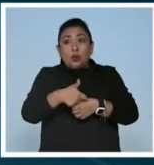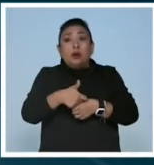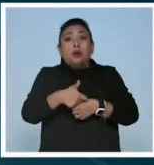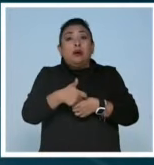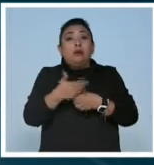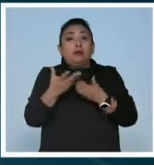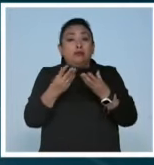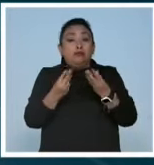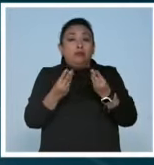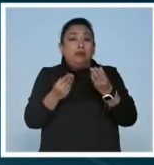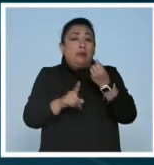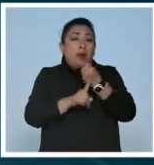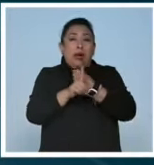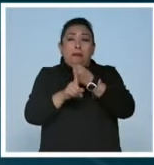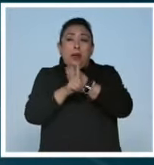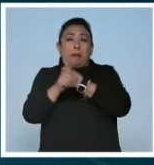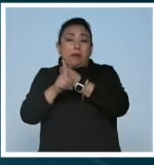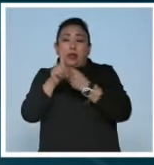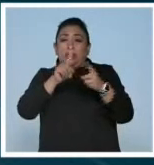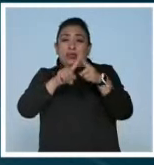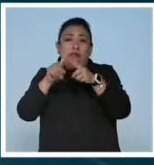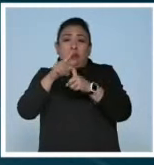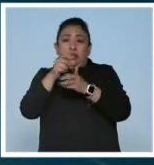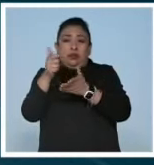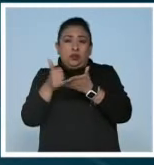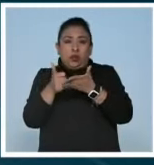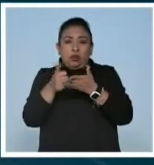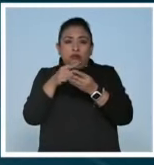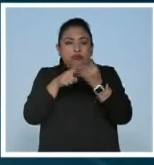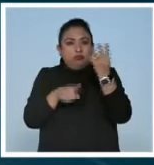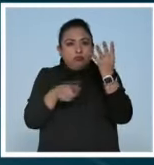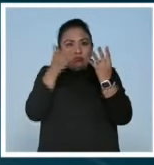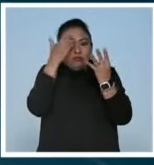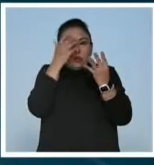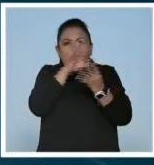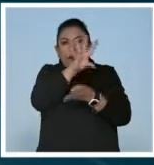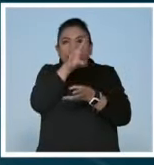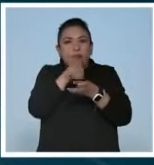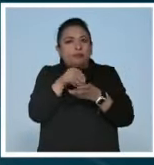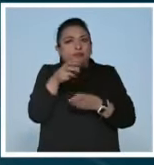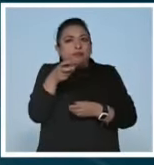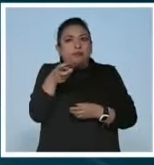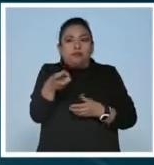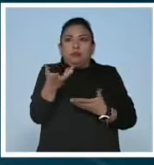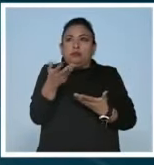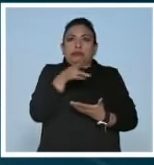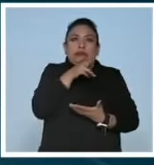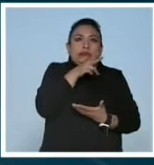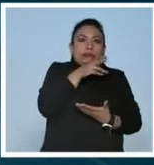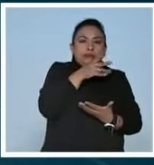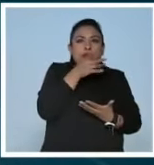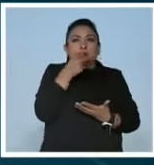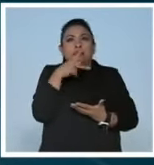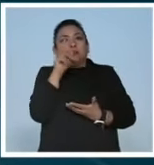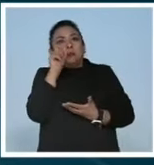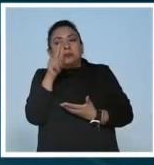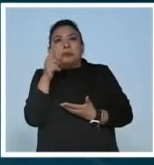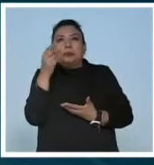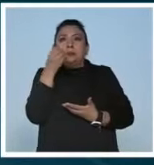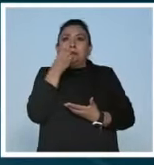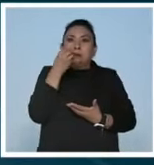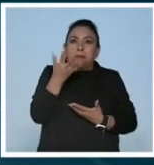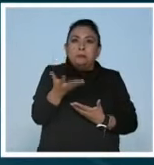cantidad de problemas en diferentes ciudades. Era como muy angustioso y al mismo tiempo